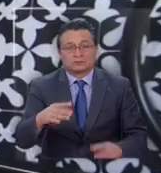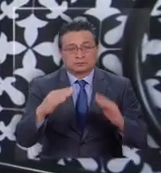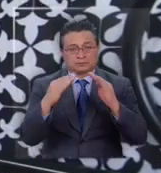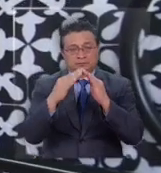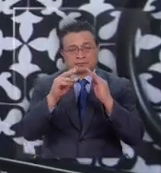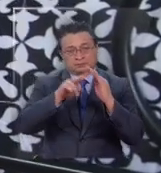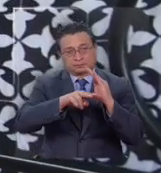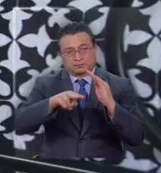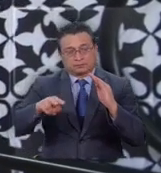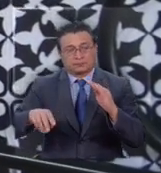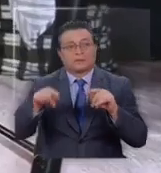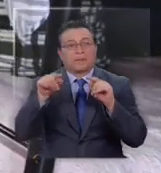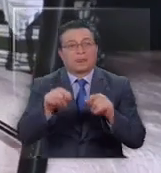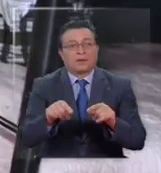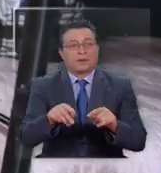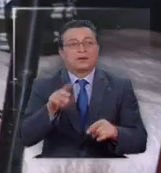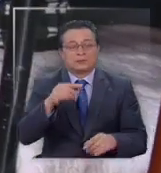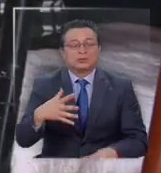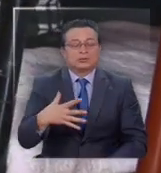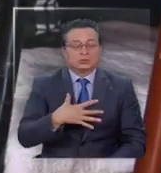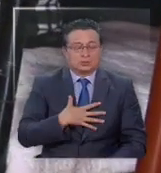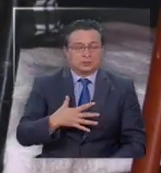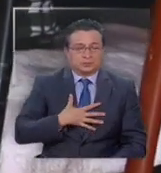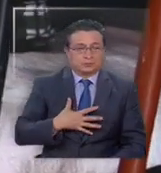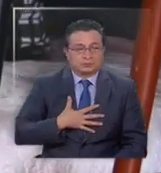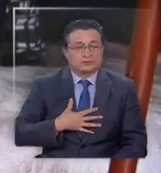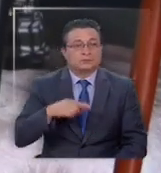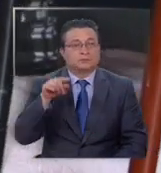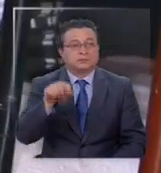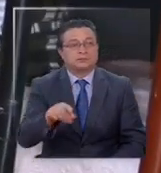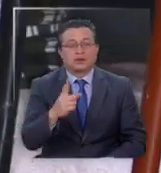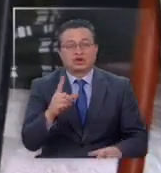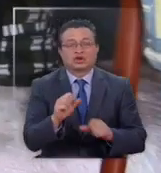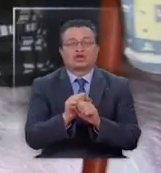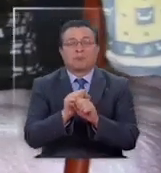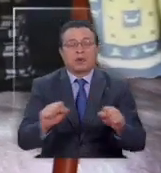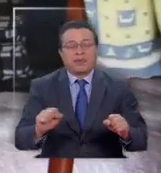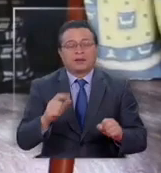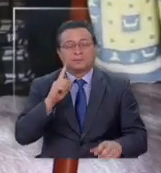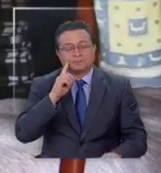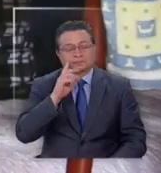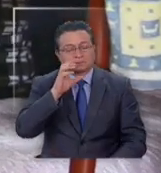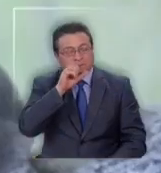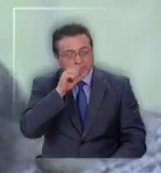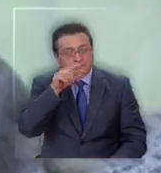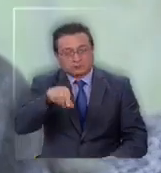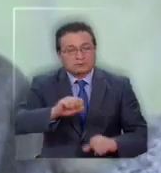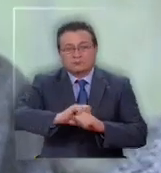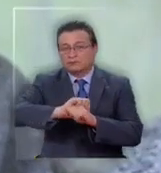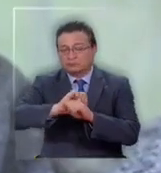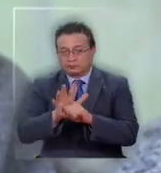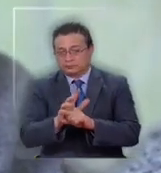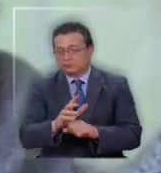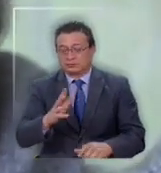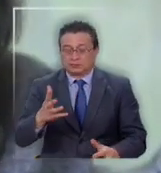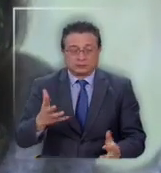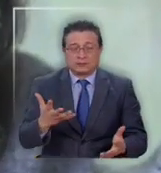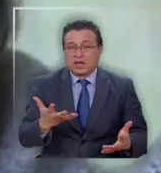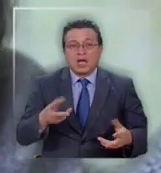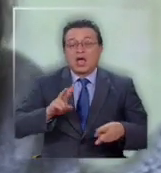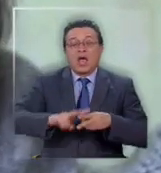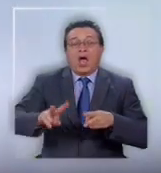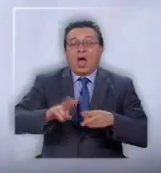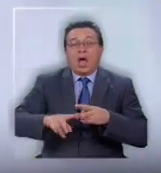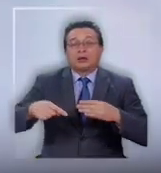El hacinamiento es lo que provoca temor. Saben que es imposible sobrellevar un episodio de coronavirus. ¿Qué hacer si